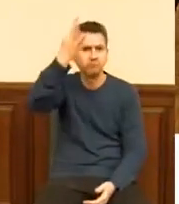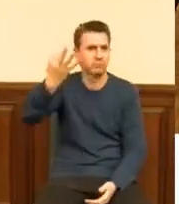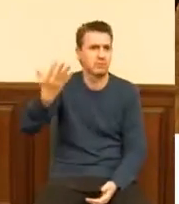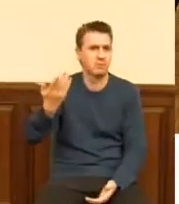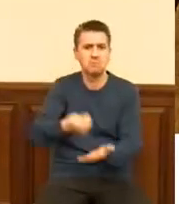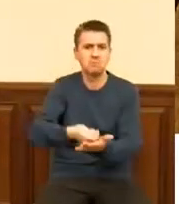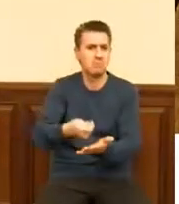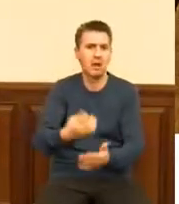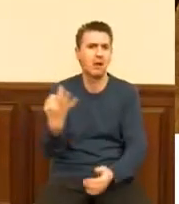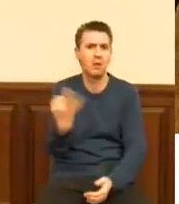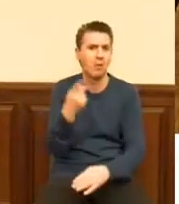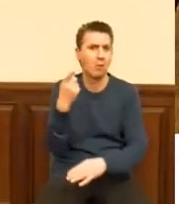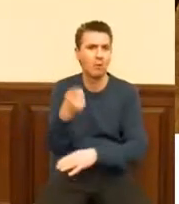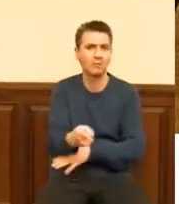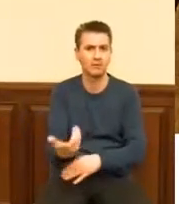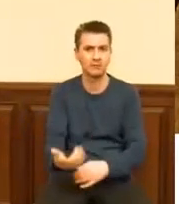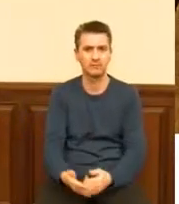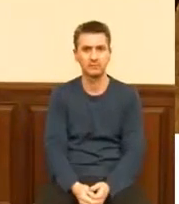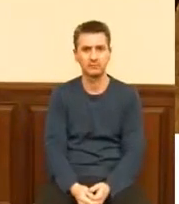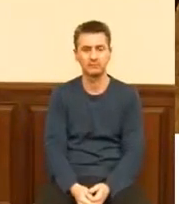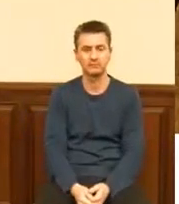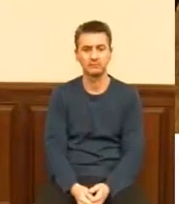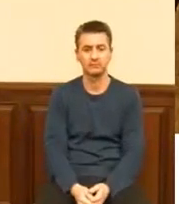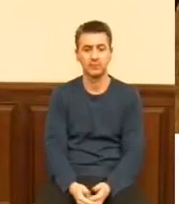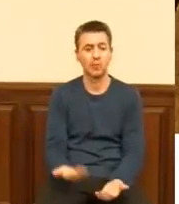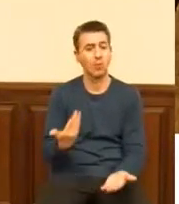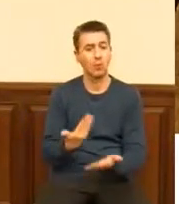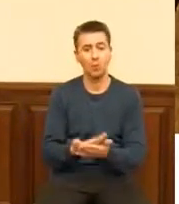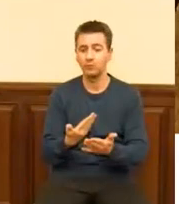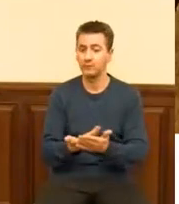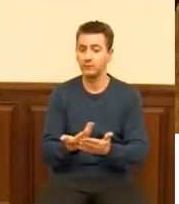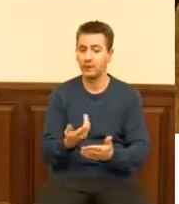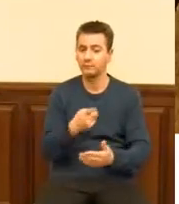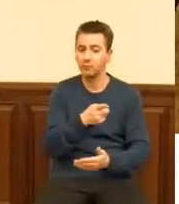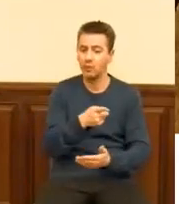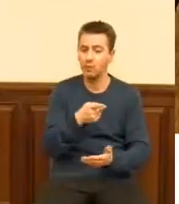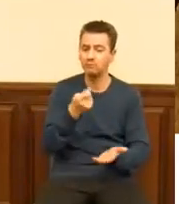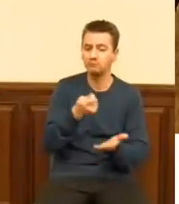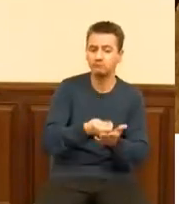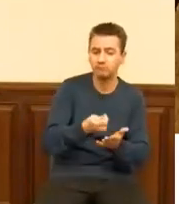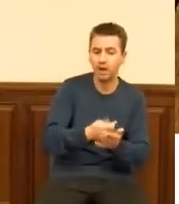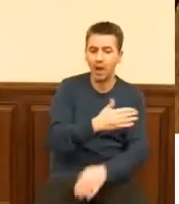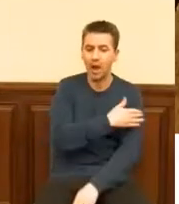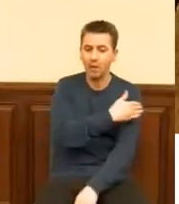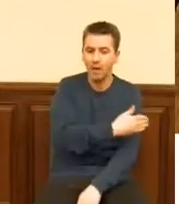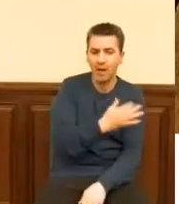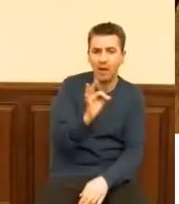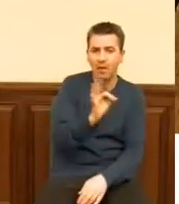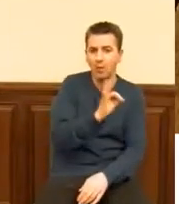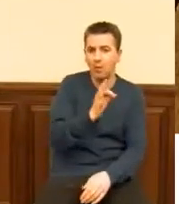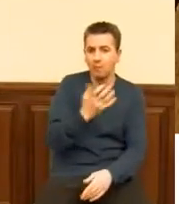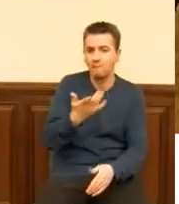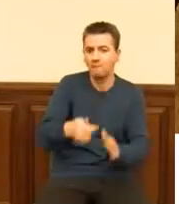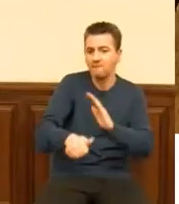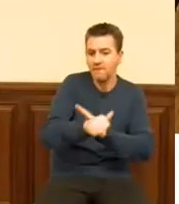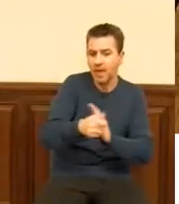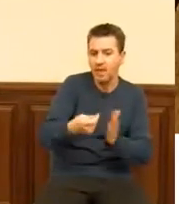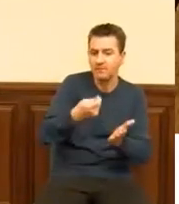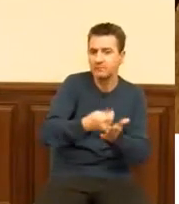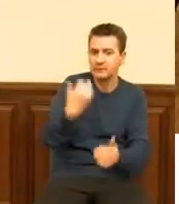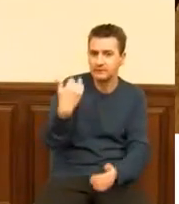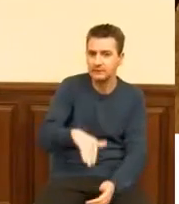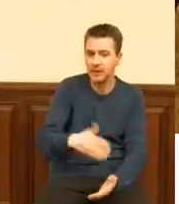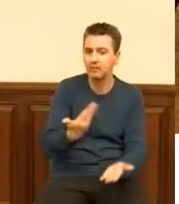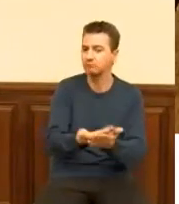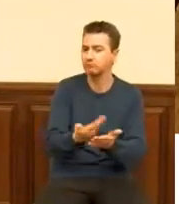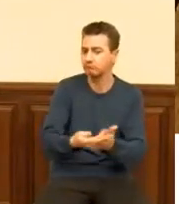pague. Que presenten el justificante de haber ejecutado el aval o incautado la fianza, que